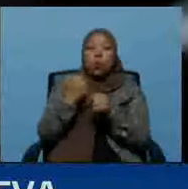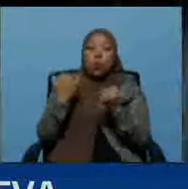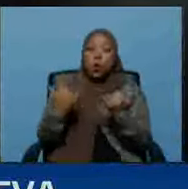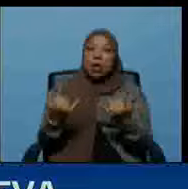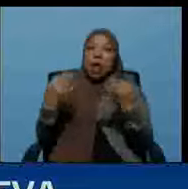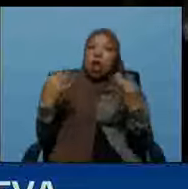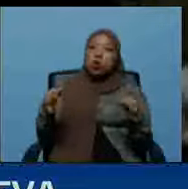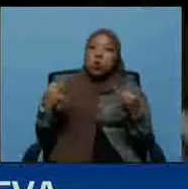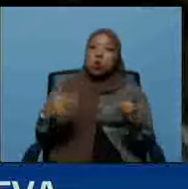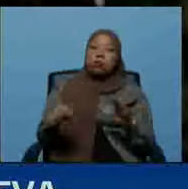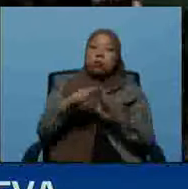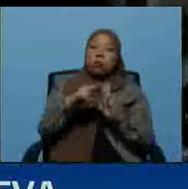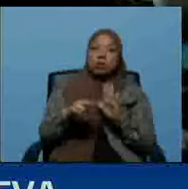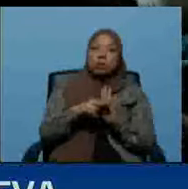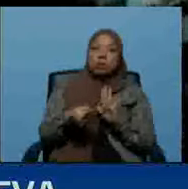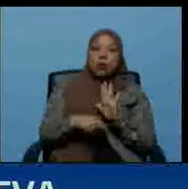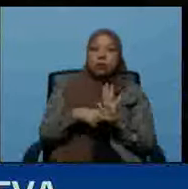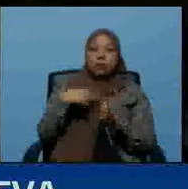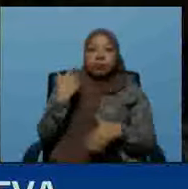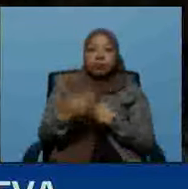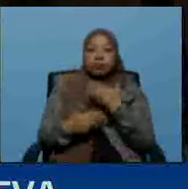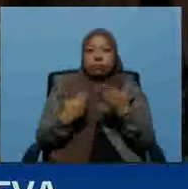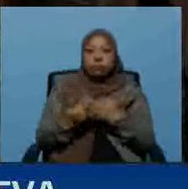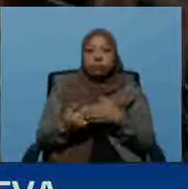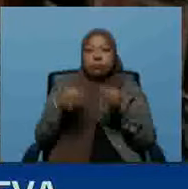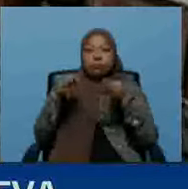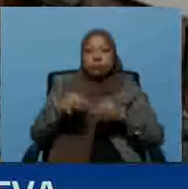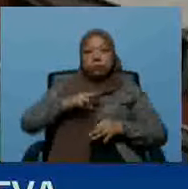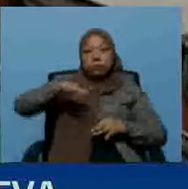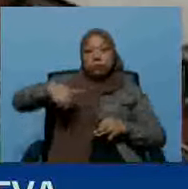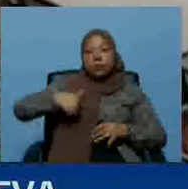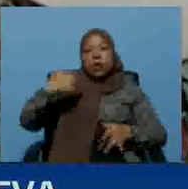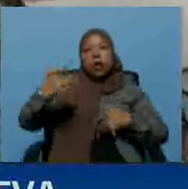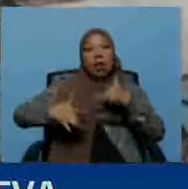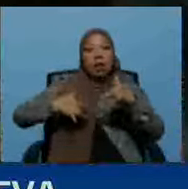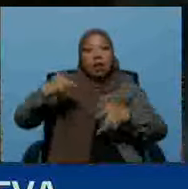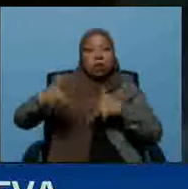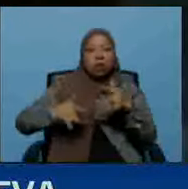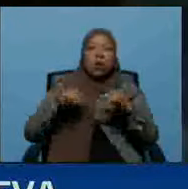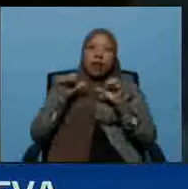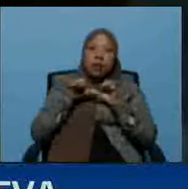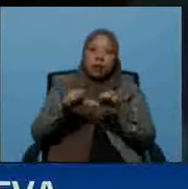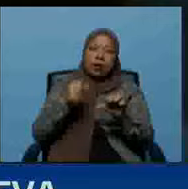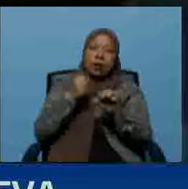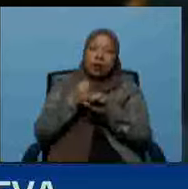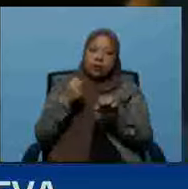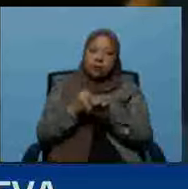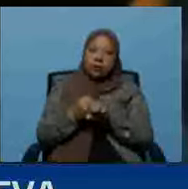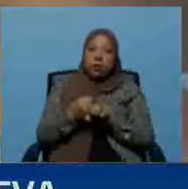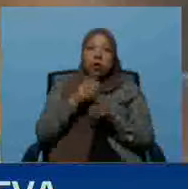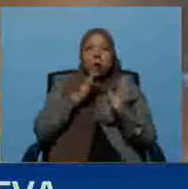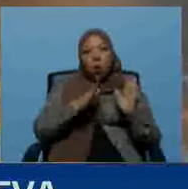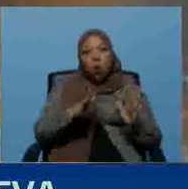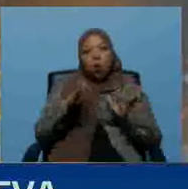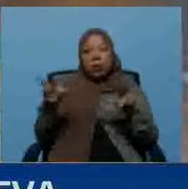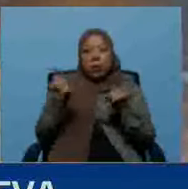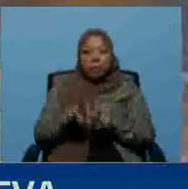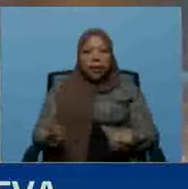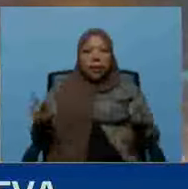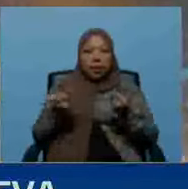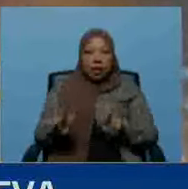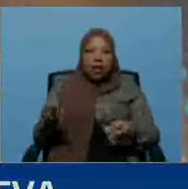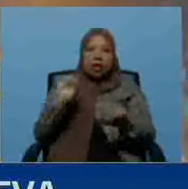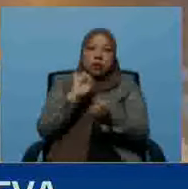la normativa legal vigente que enmarca nuestras actuaciones permanentes como órgano de investigación